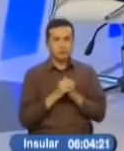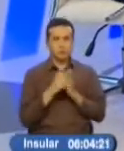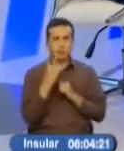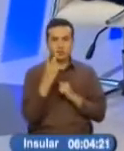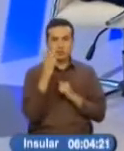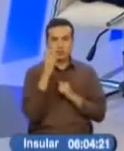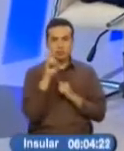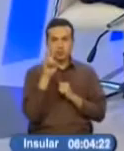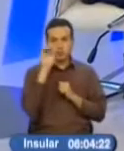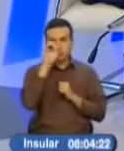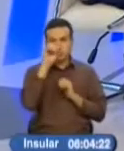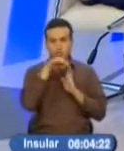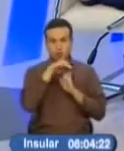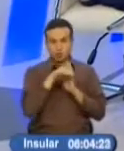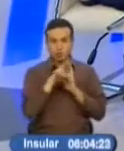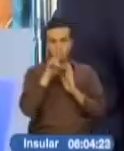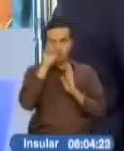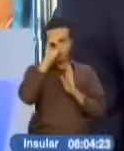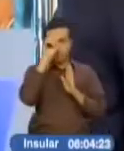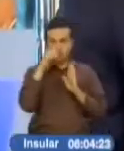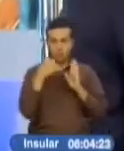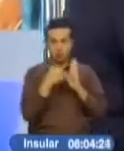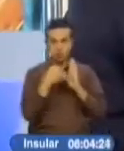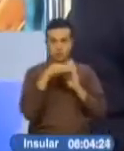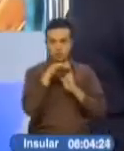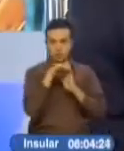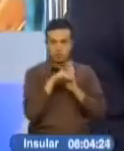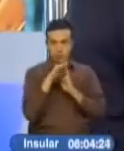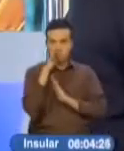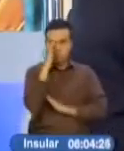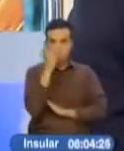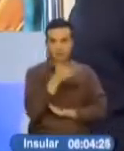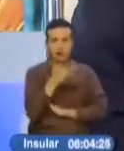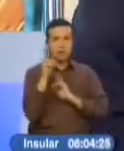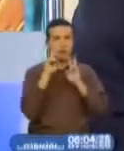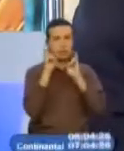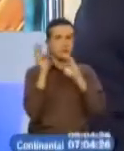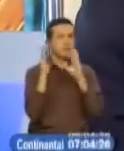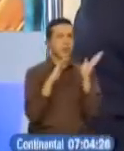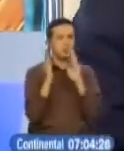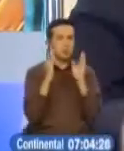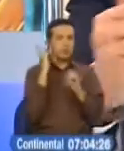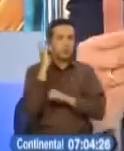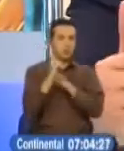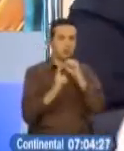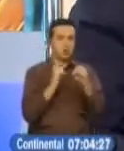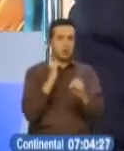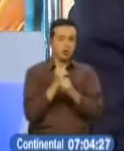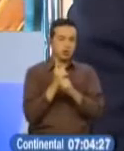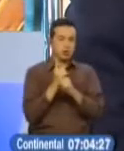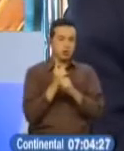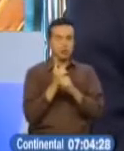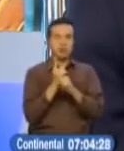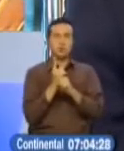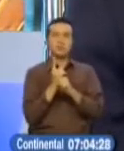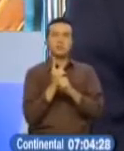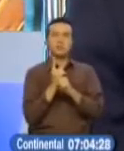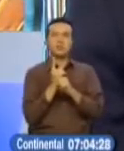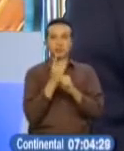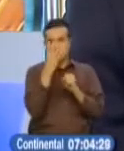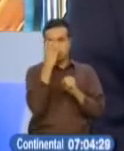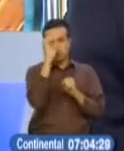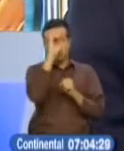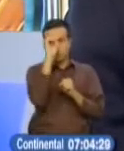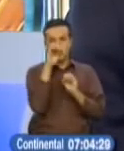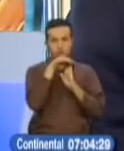ya los dos puntos que estaban establecidos y programados porque era un tema transitorio por un año, del 14